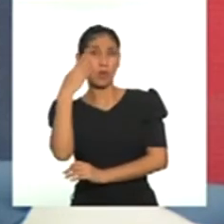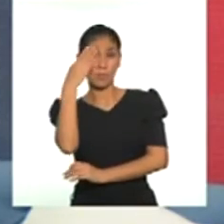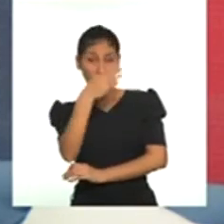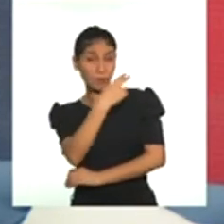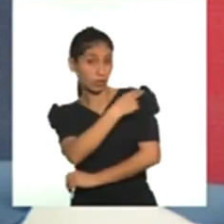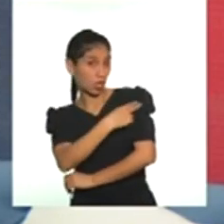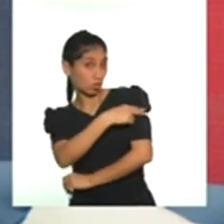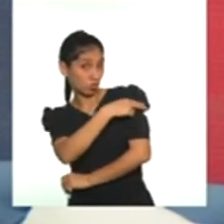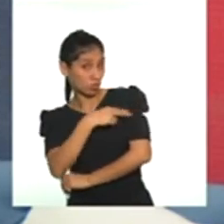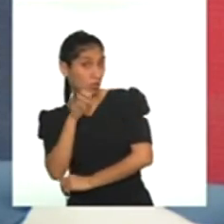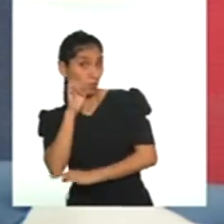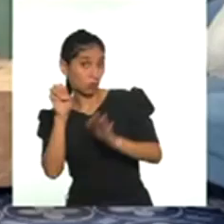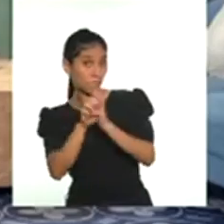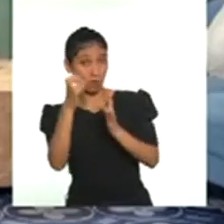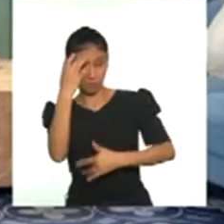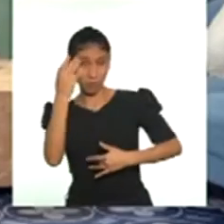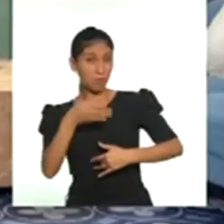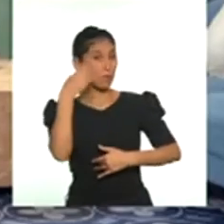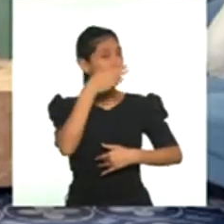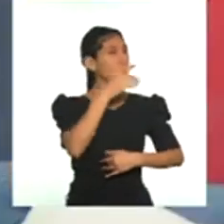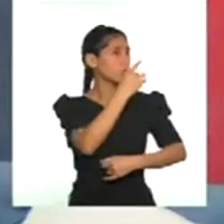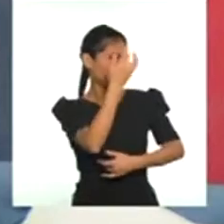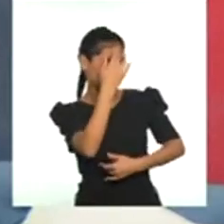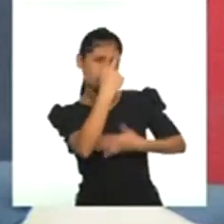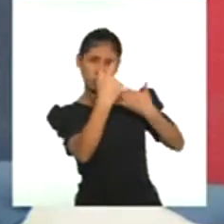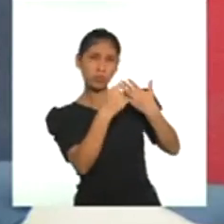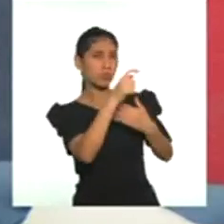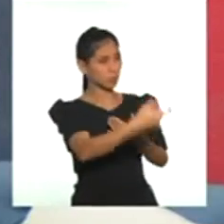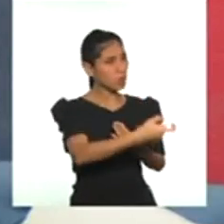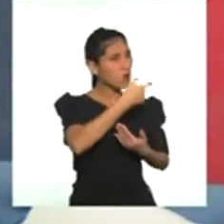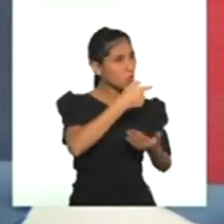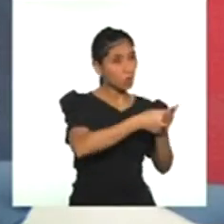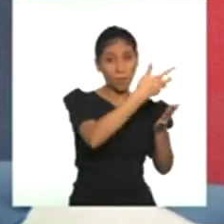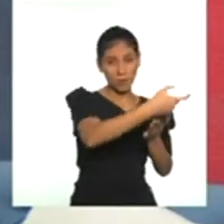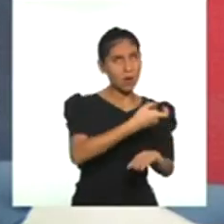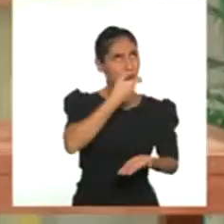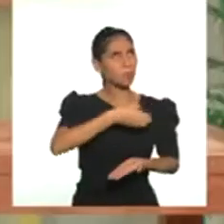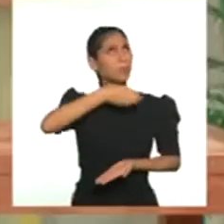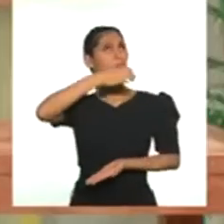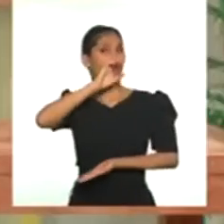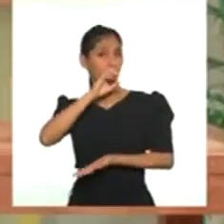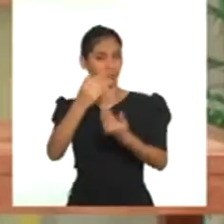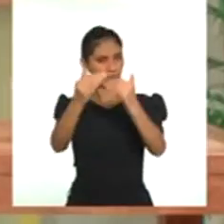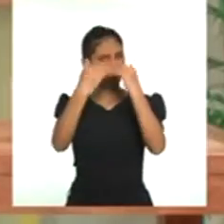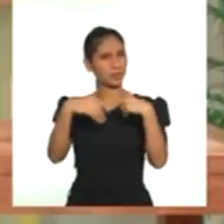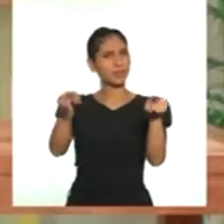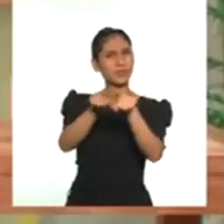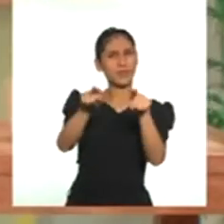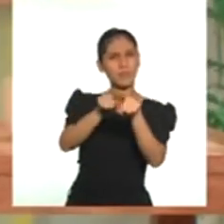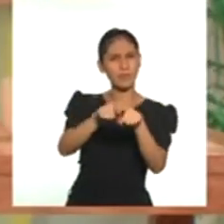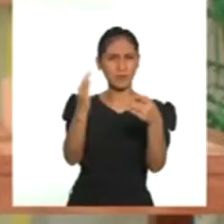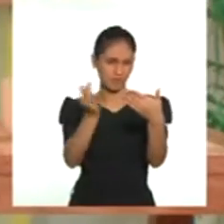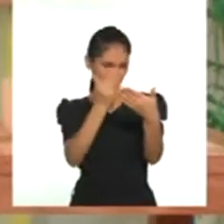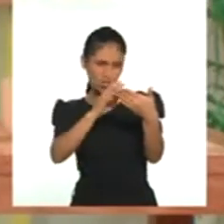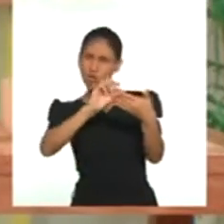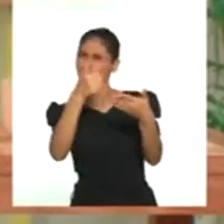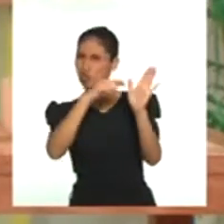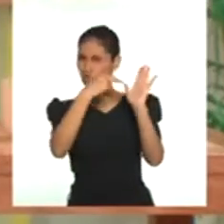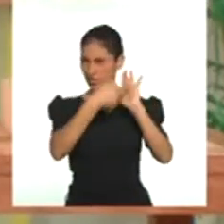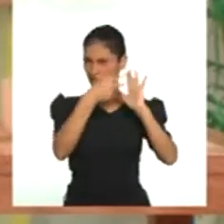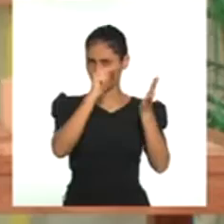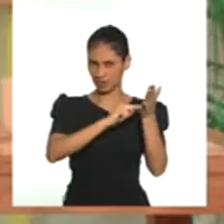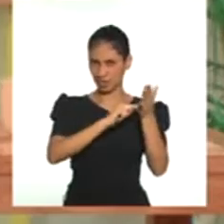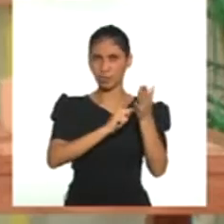de salud u hospitales, por ejemplo. Mario, cuéntanos qué más has investigado. Encontré otra definición de medicina